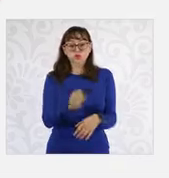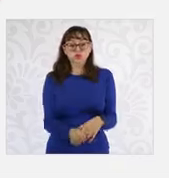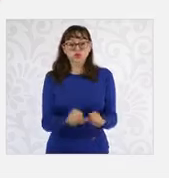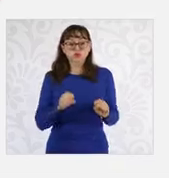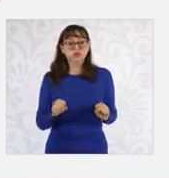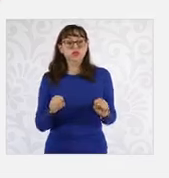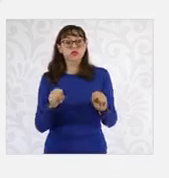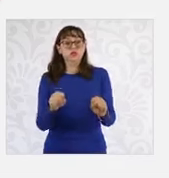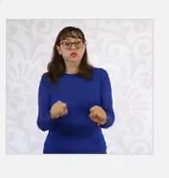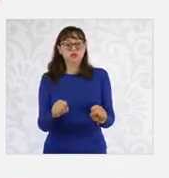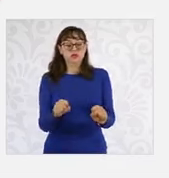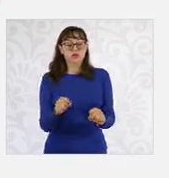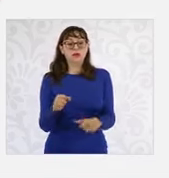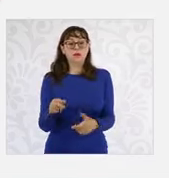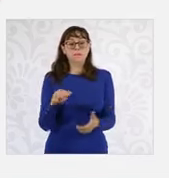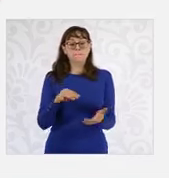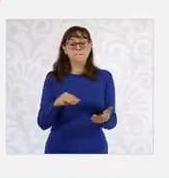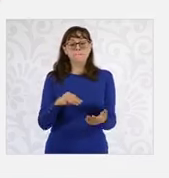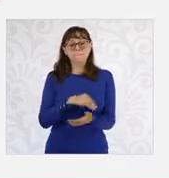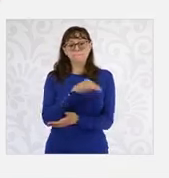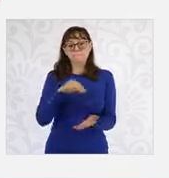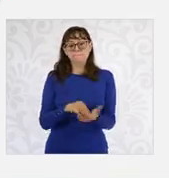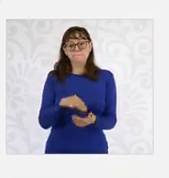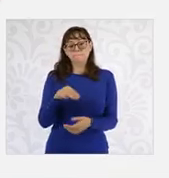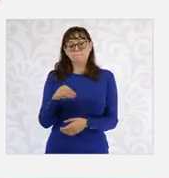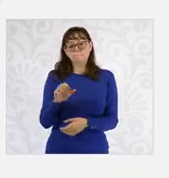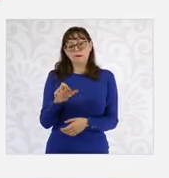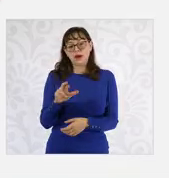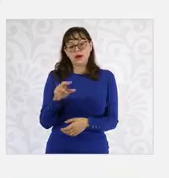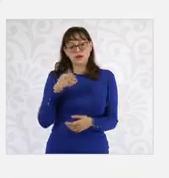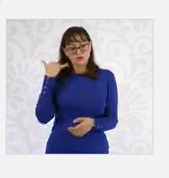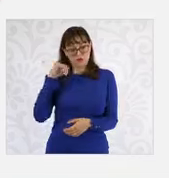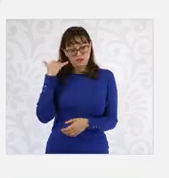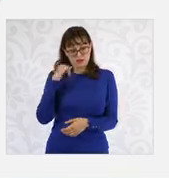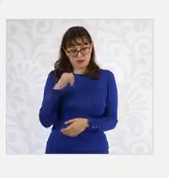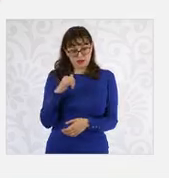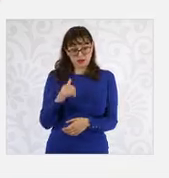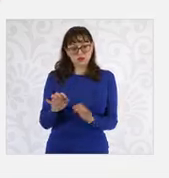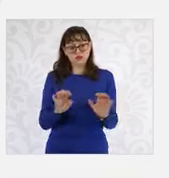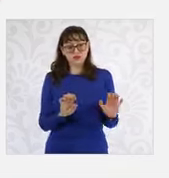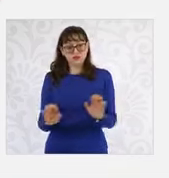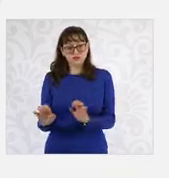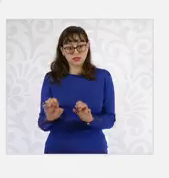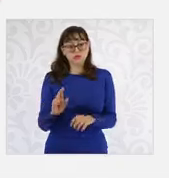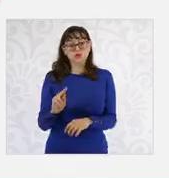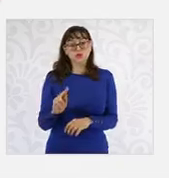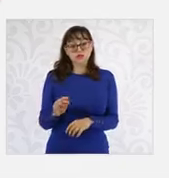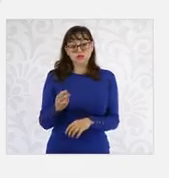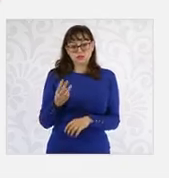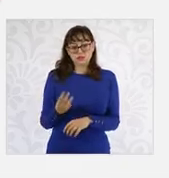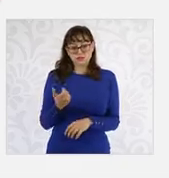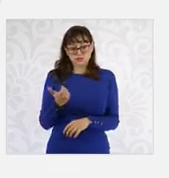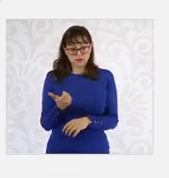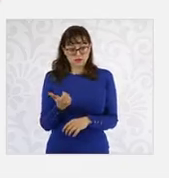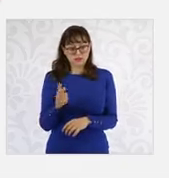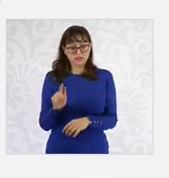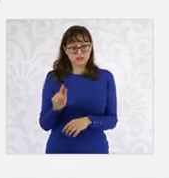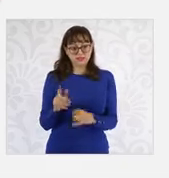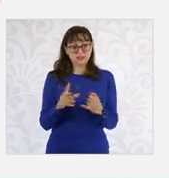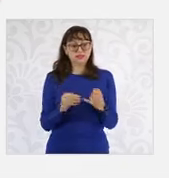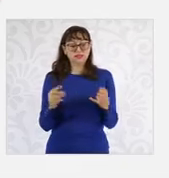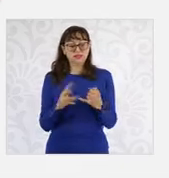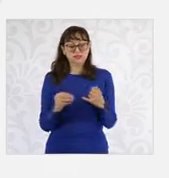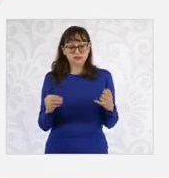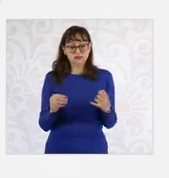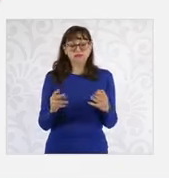Chedraui Selecto, sucursal Mérida, en Mérida, Yucatán, con un precio de 993 pesos con 70 centavos. Y